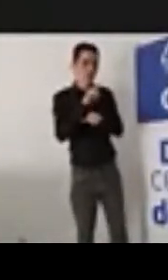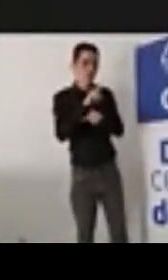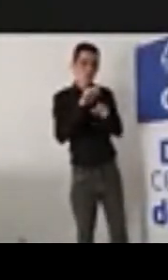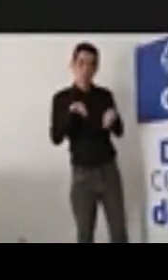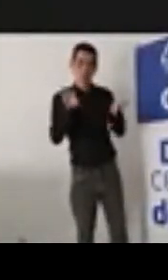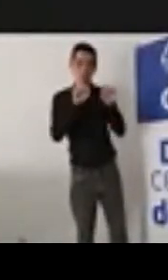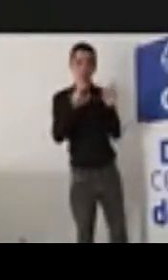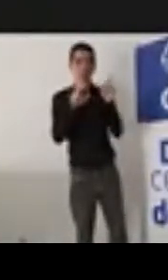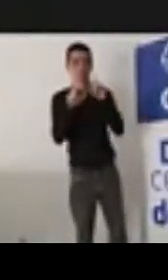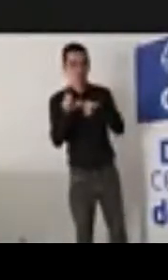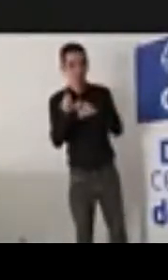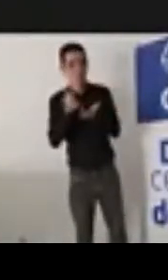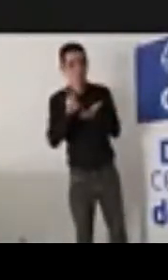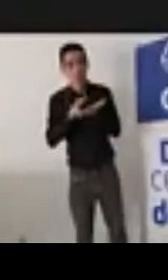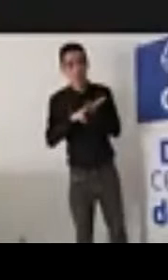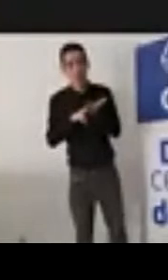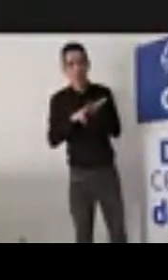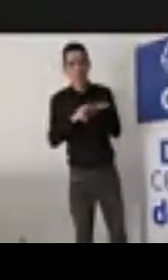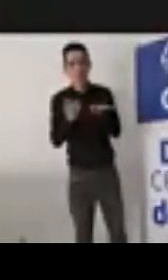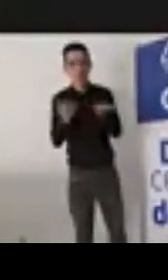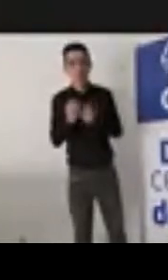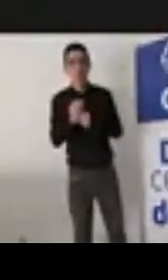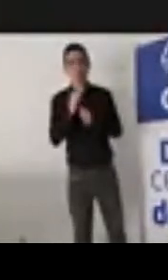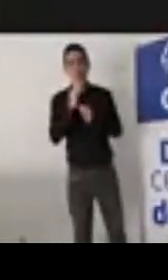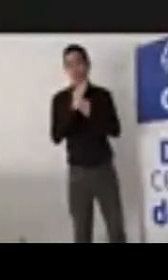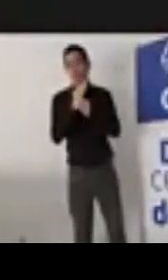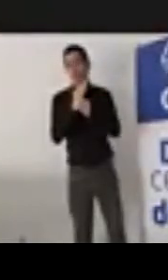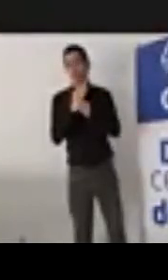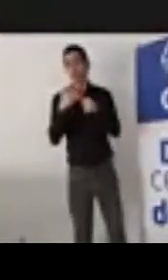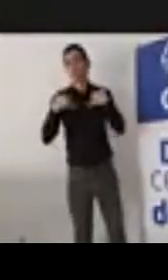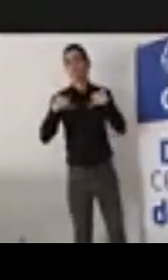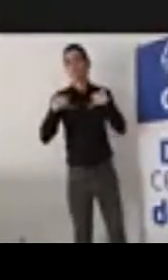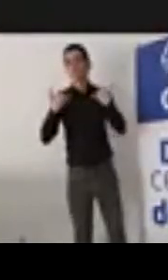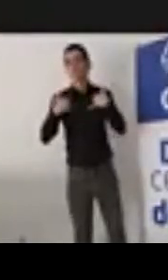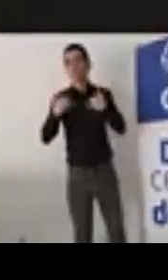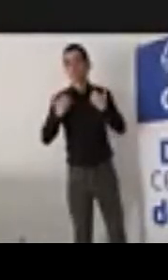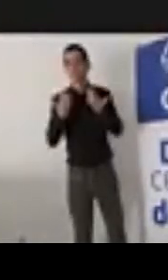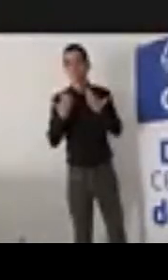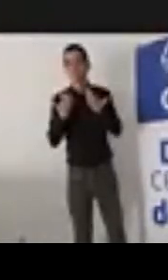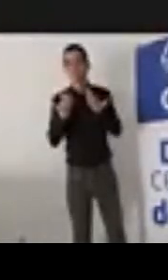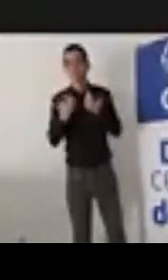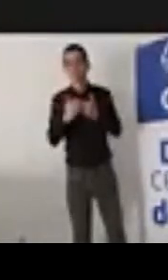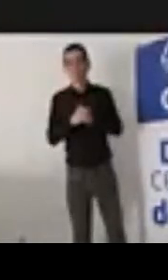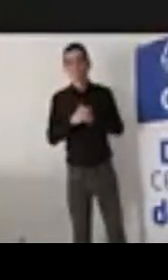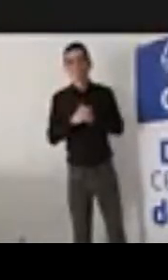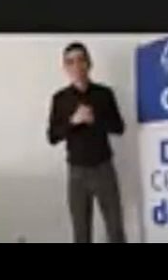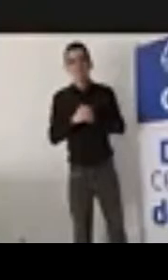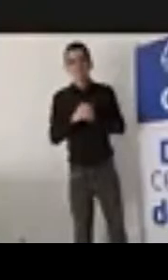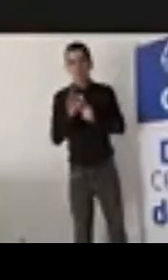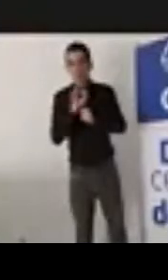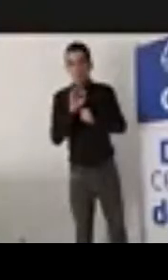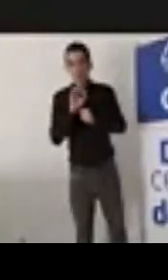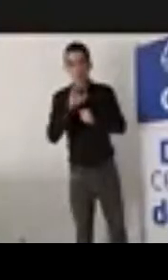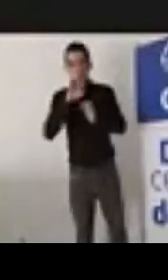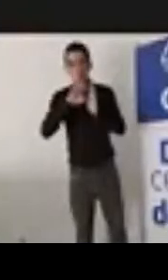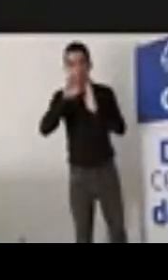ODS afecta hoy a los jóvenes. Son un montón de desigualdades. Cuando uno les muestra a los jóvenes que no puede entrar a una universidad porque en muchos casos